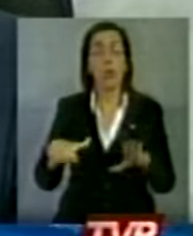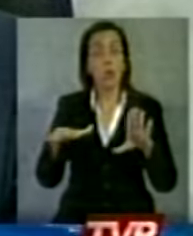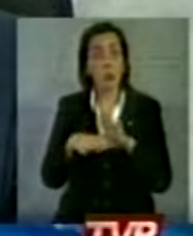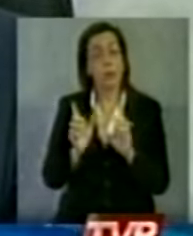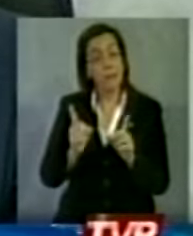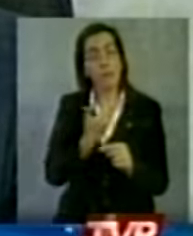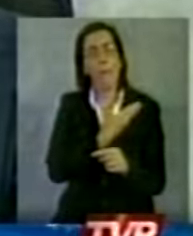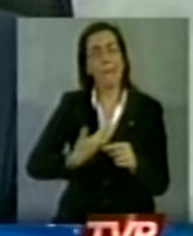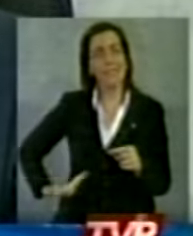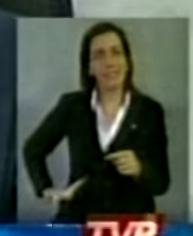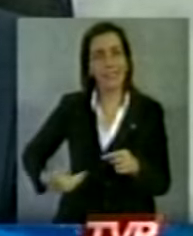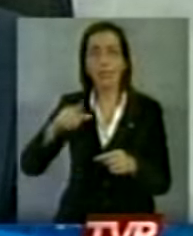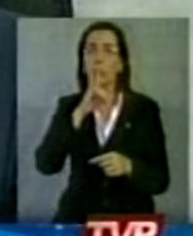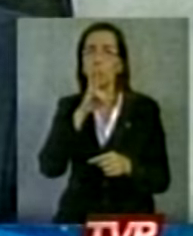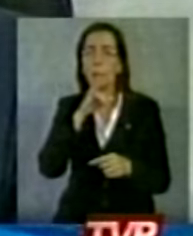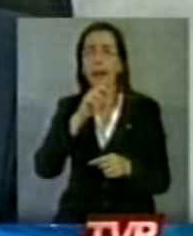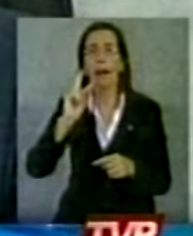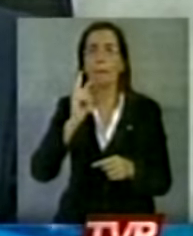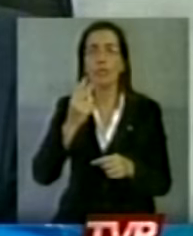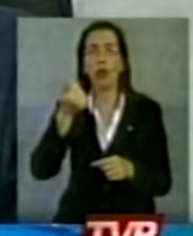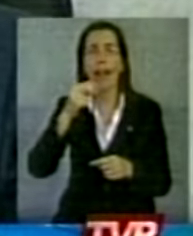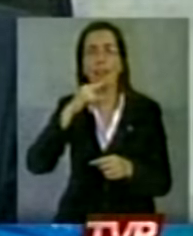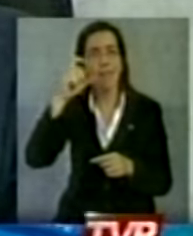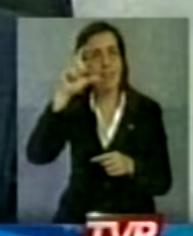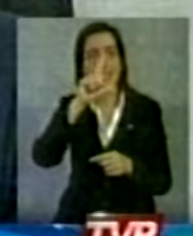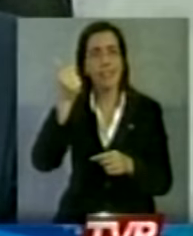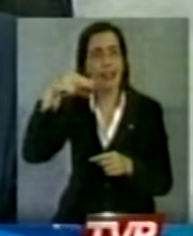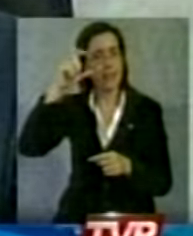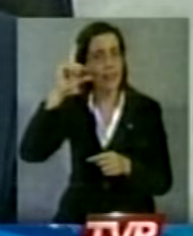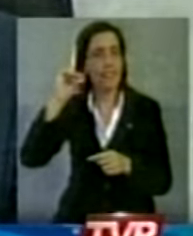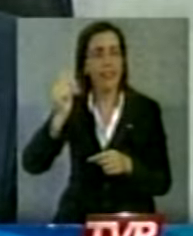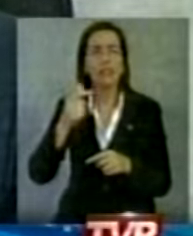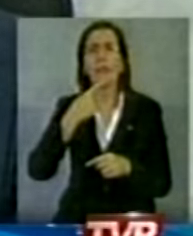tucumano, el doctor Nicolás Avellaneda, manifestó: